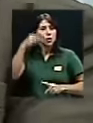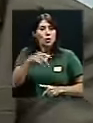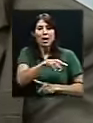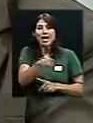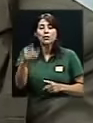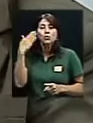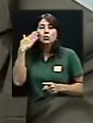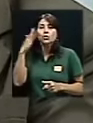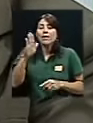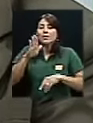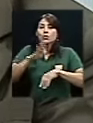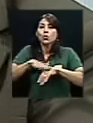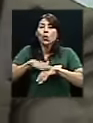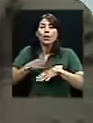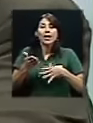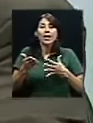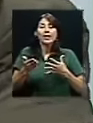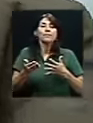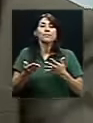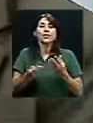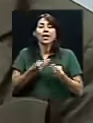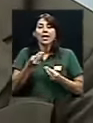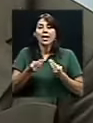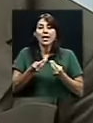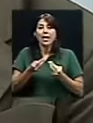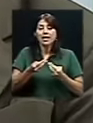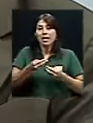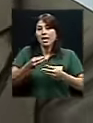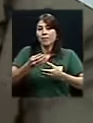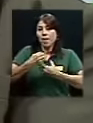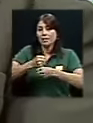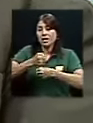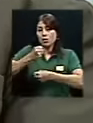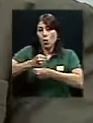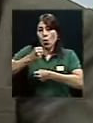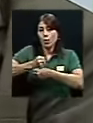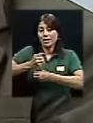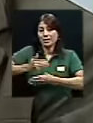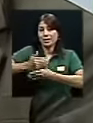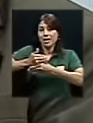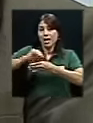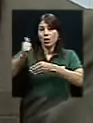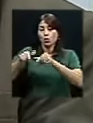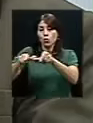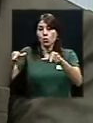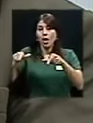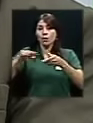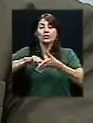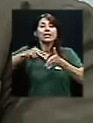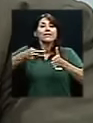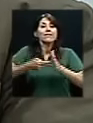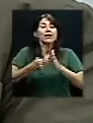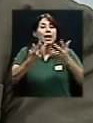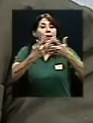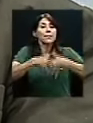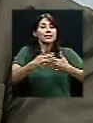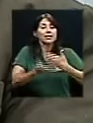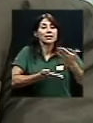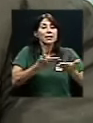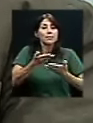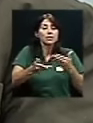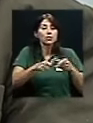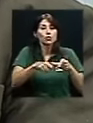movilización, de la colocación de obras en otro lado, implica empresas de servicios públicos locales,